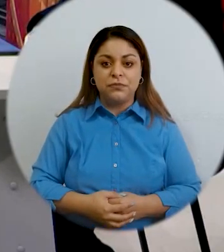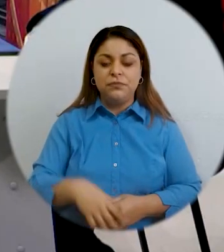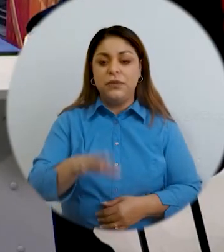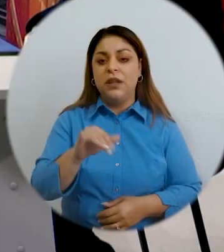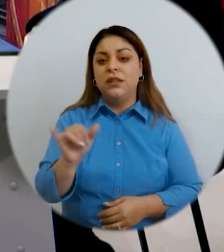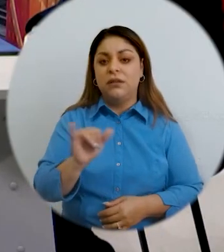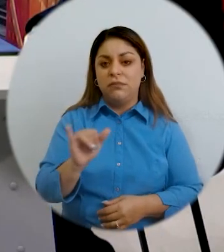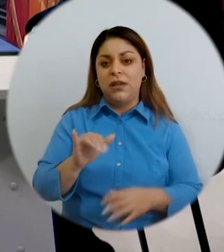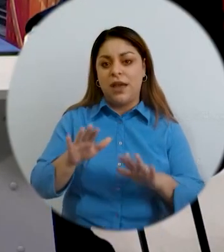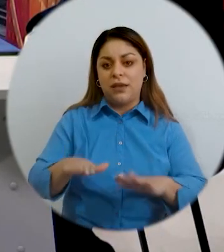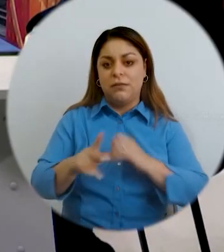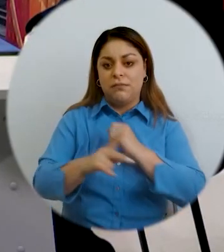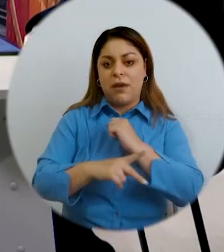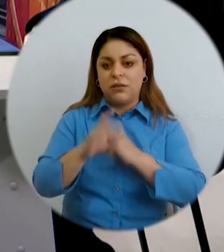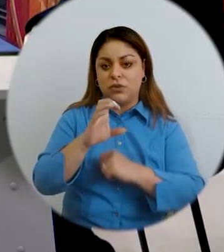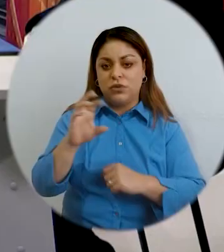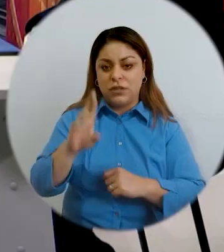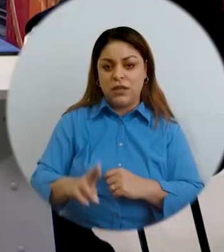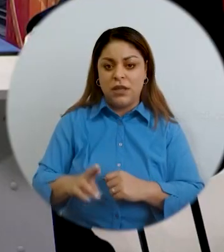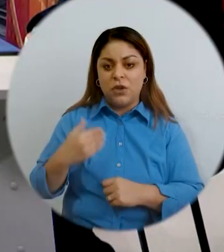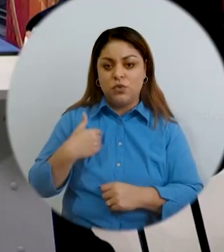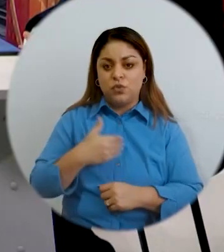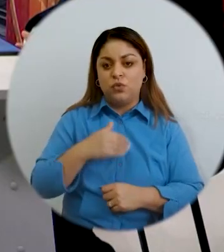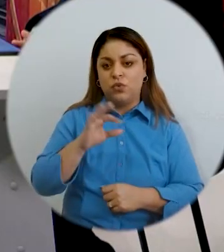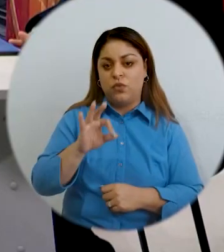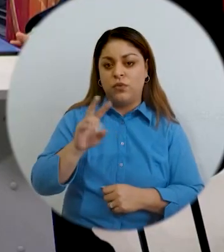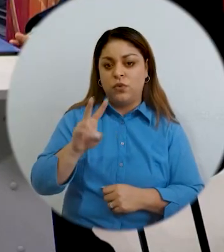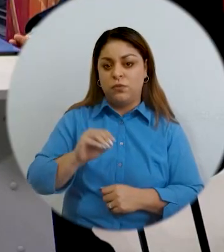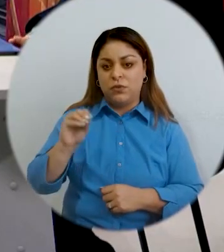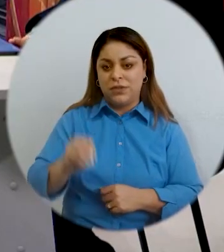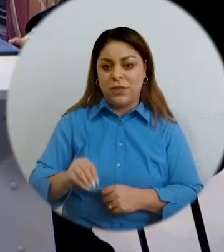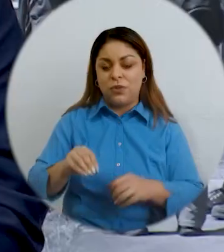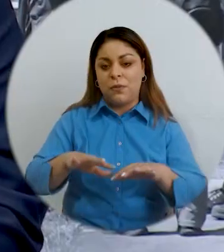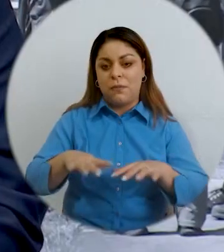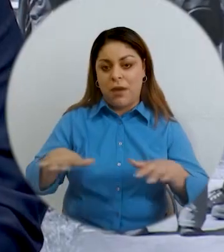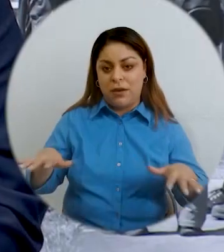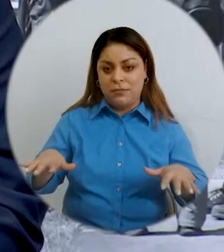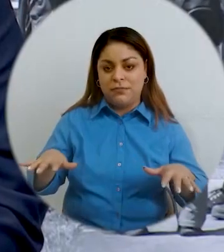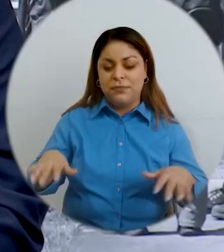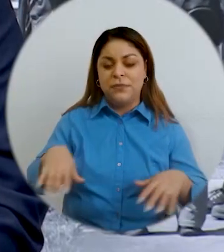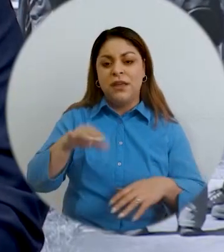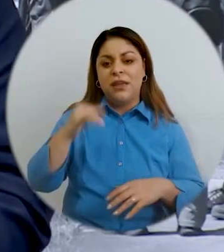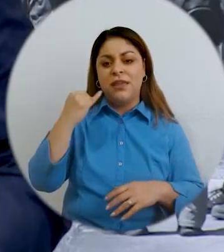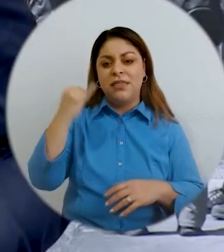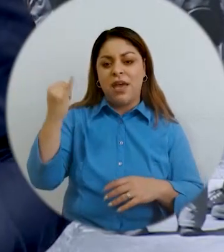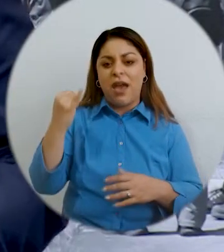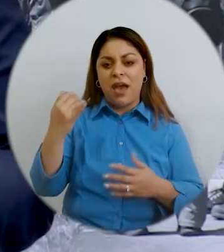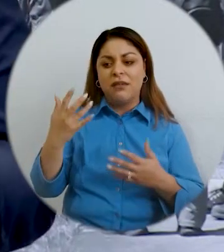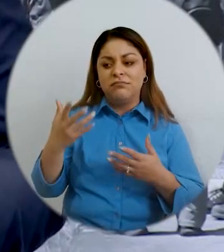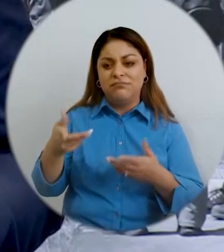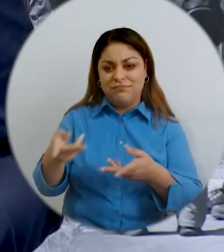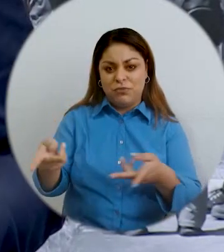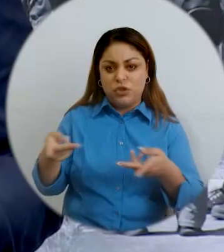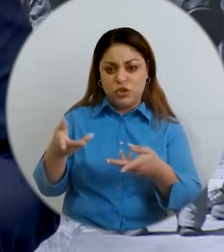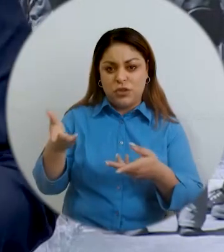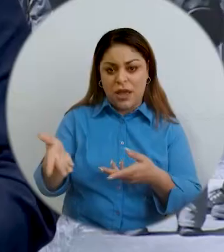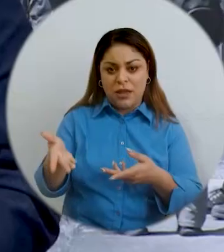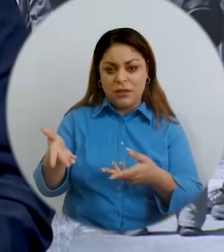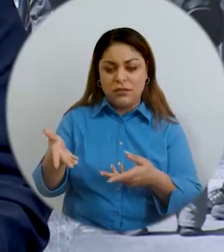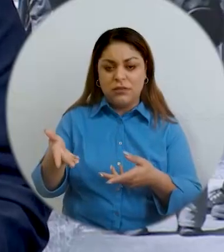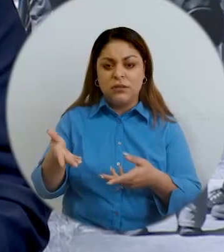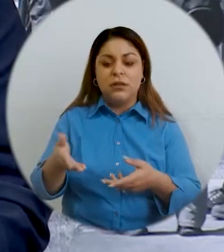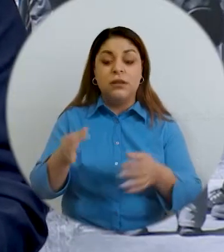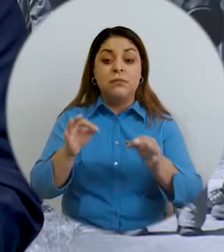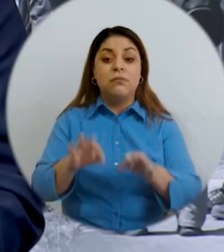Bueno, inclusive un país como Costa Rica, que somos 92% mar, la idea de posicionar hoy en día la